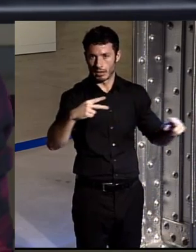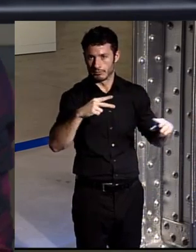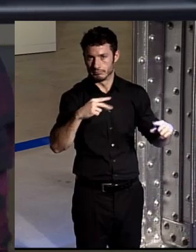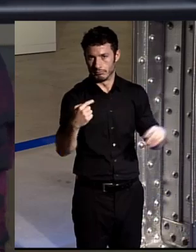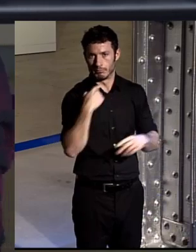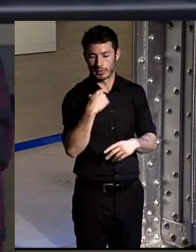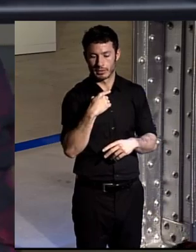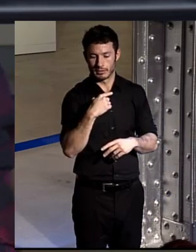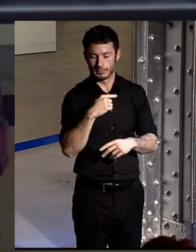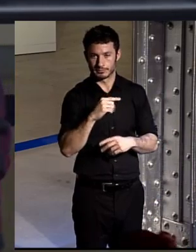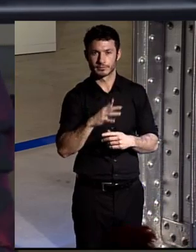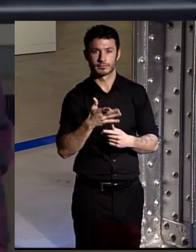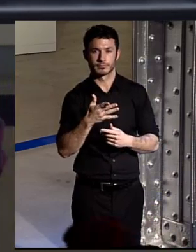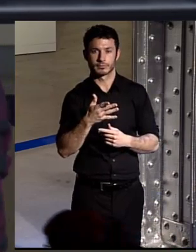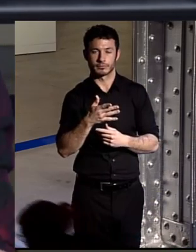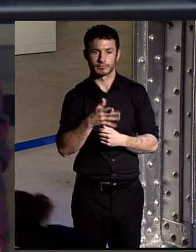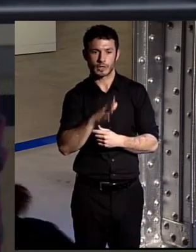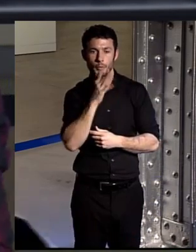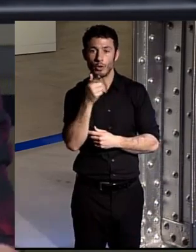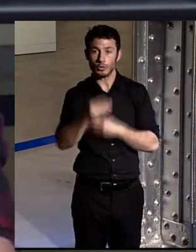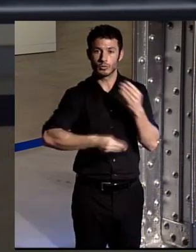por deleciones porque eran los que usaban para